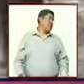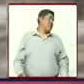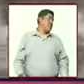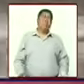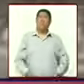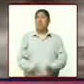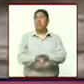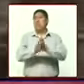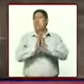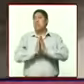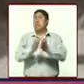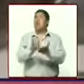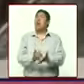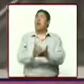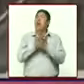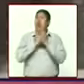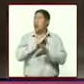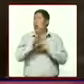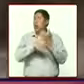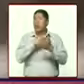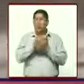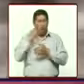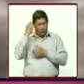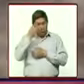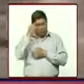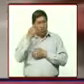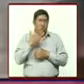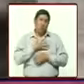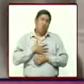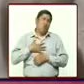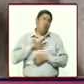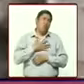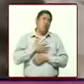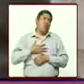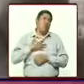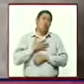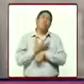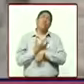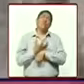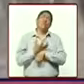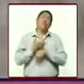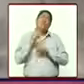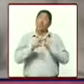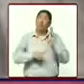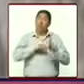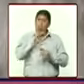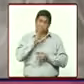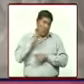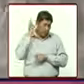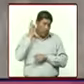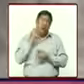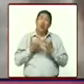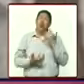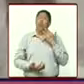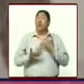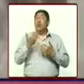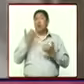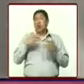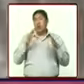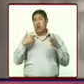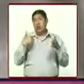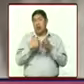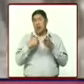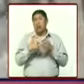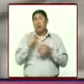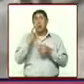Están pidiendo ayuda a todo el gobierno, por favor, que se apiaden de los pueblos indígenas, ya que el fuego está cerca de